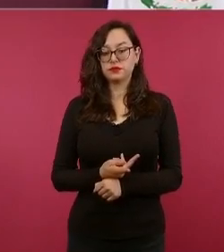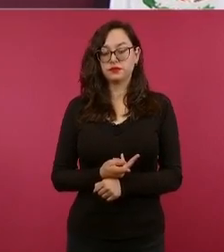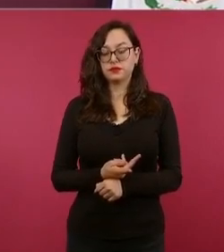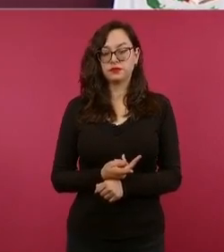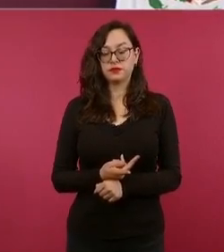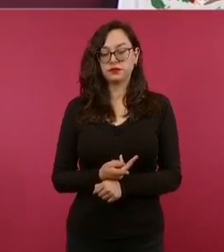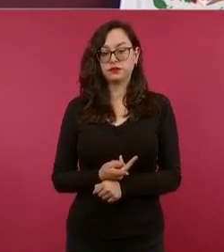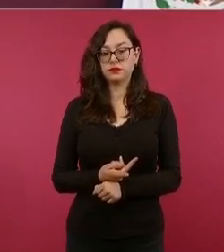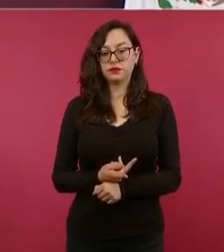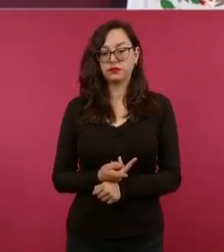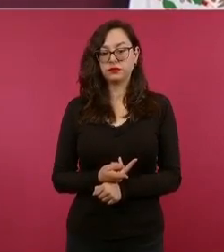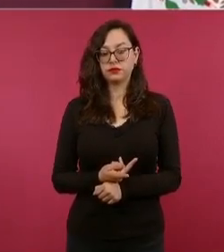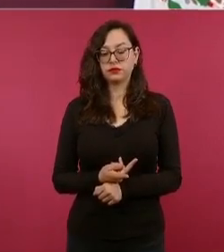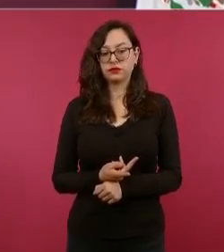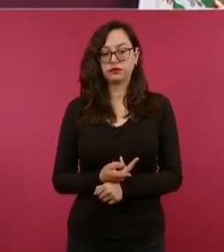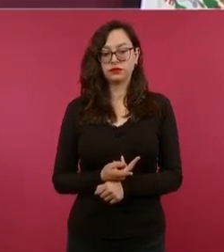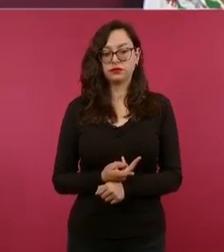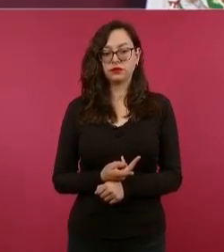lograr